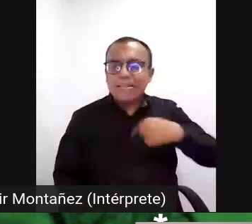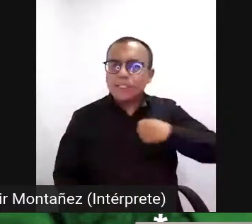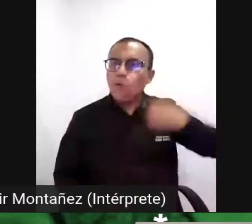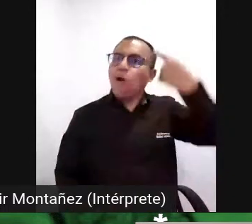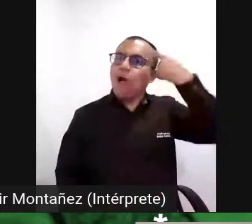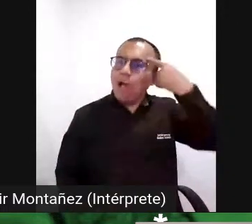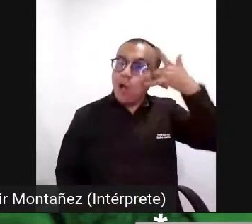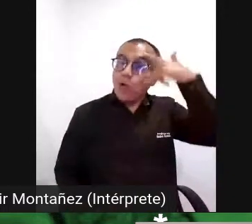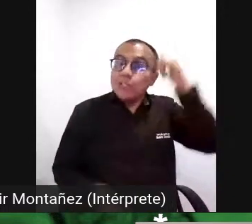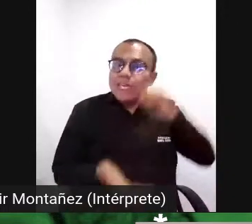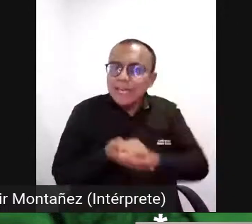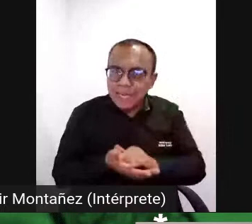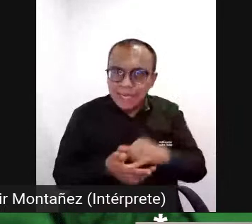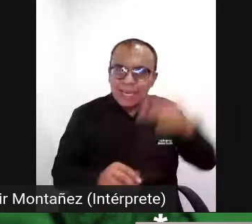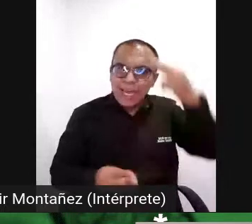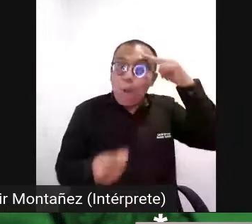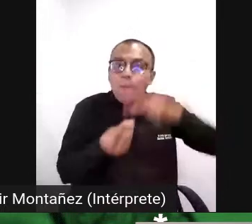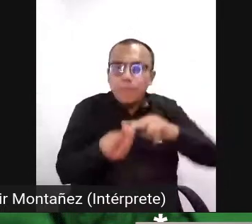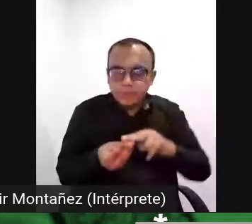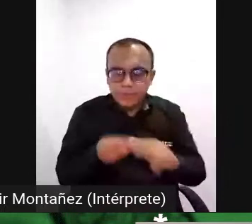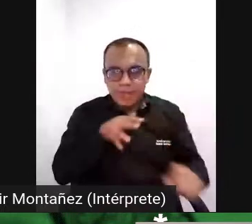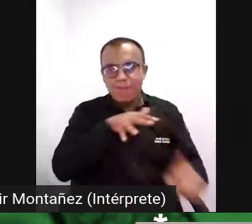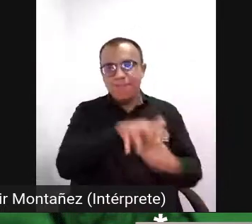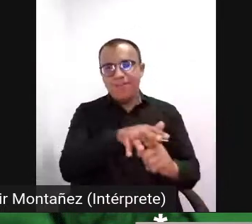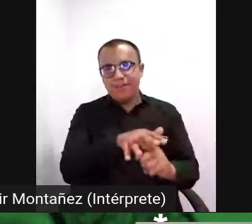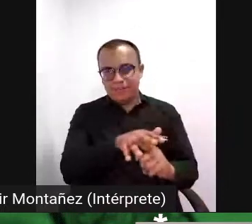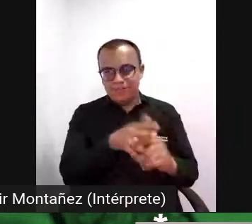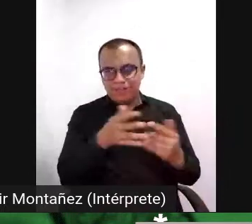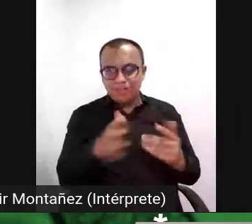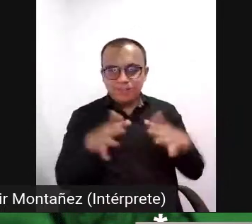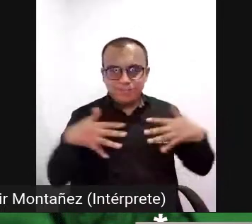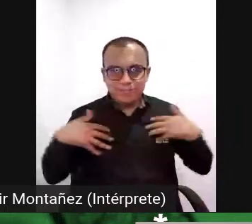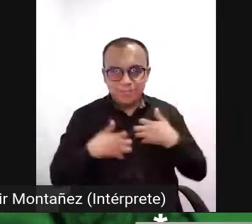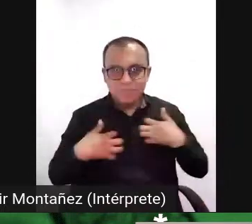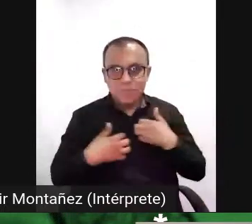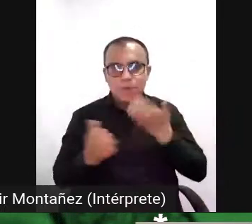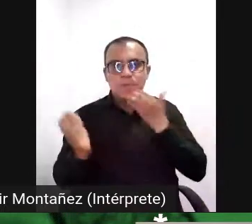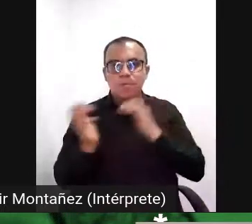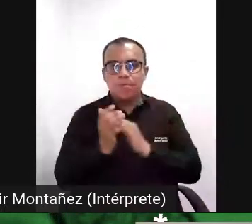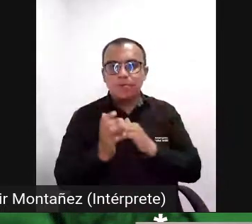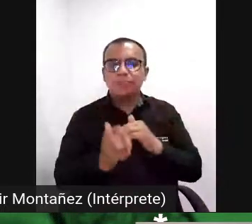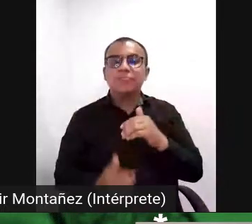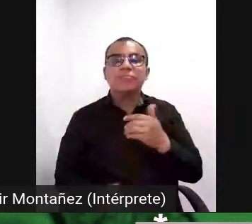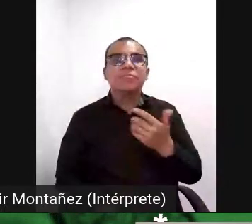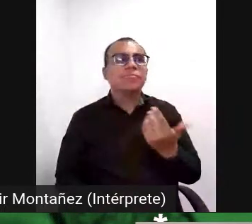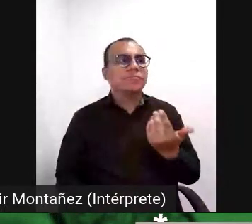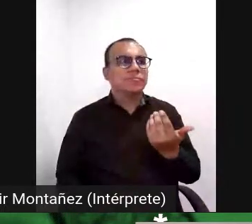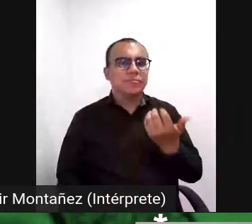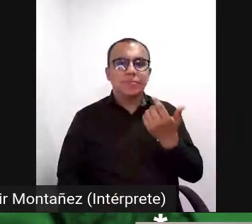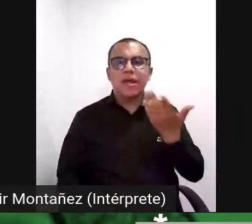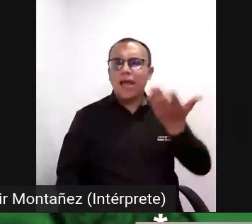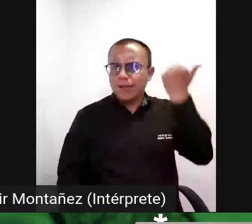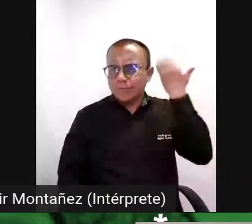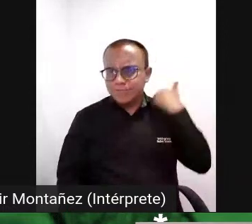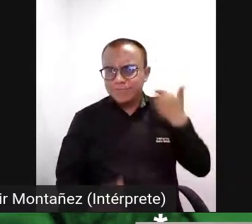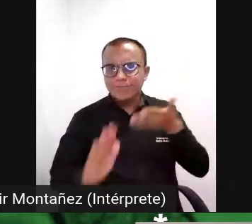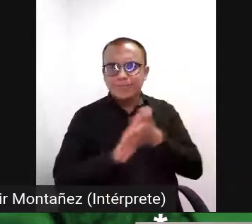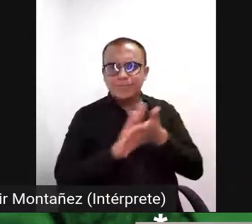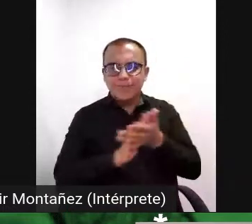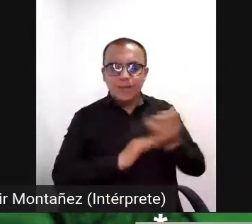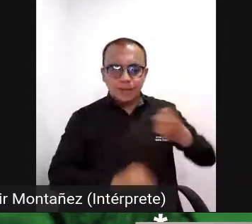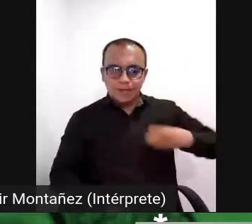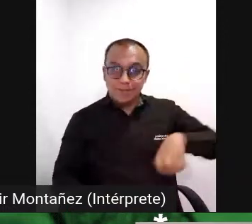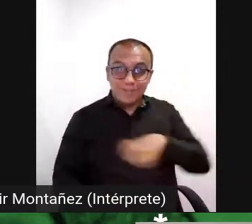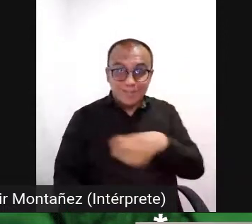mitos que perjudican a la fauna al final de cuentas. Por ejemplo, el hecho de que piensen lo que ya comentaba ahorita, el tema de las culebras, el hecho